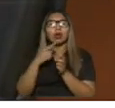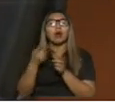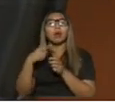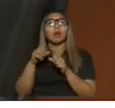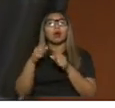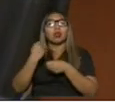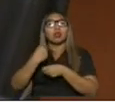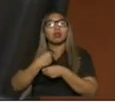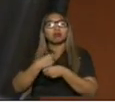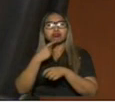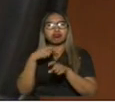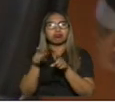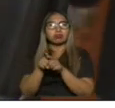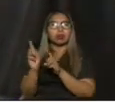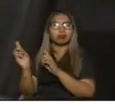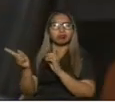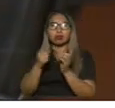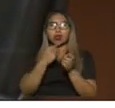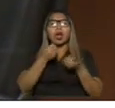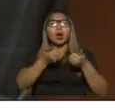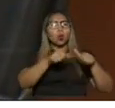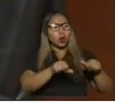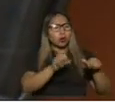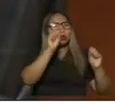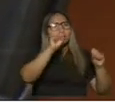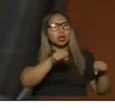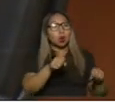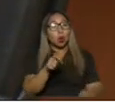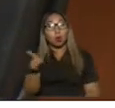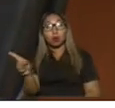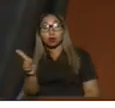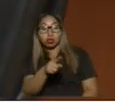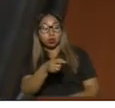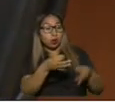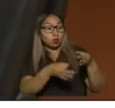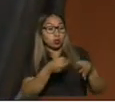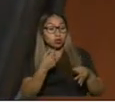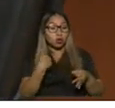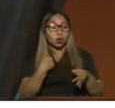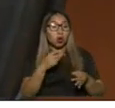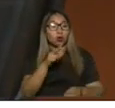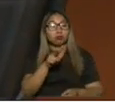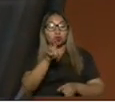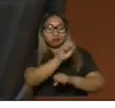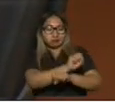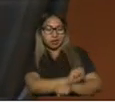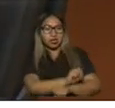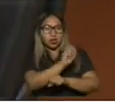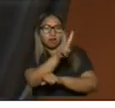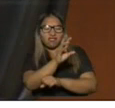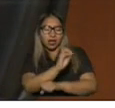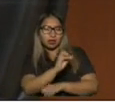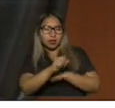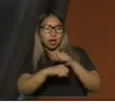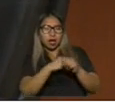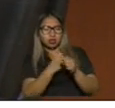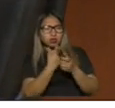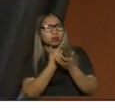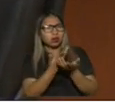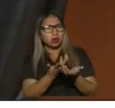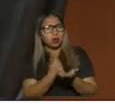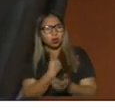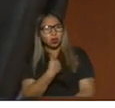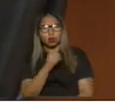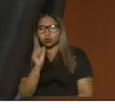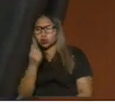acuerdo. Porque en juicio te puedo meter 20 años. Pero como no estoy seguro que lo pueda ganar, vámonos con 12 y yo no quedo mal y tú